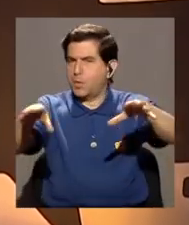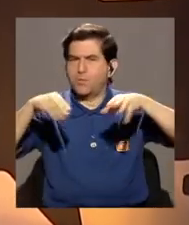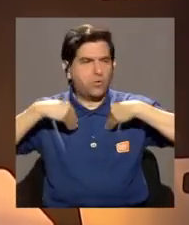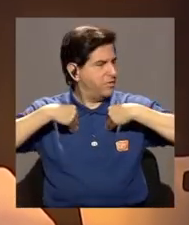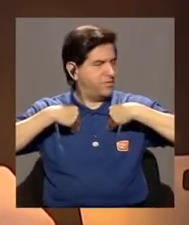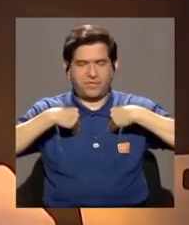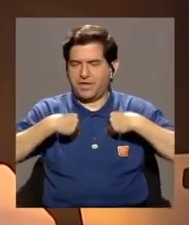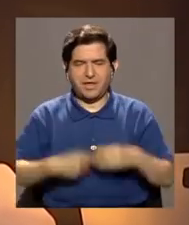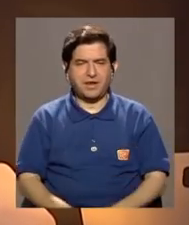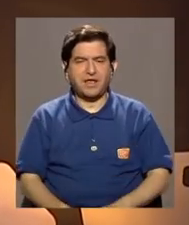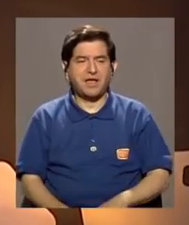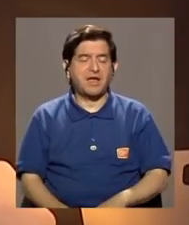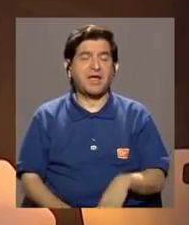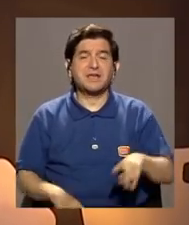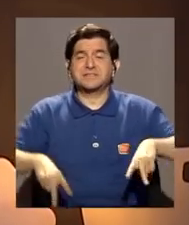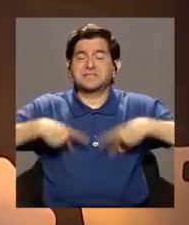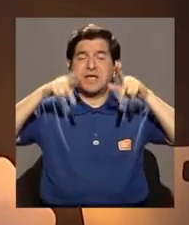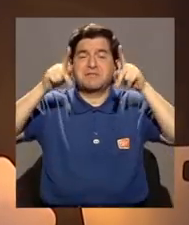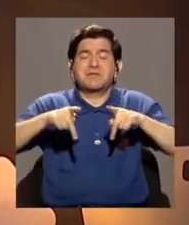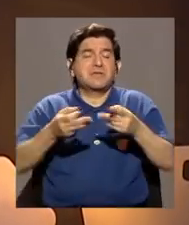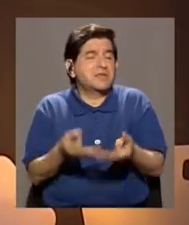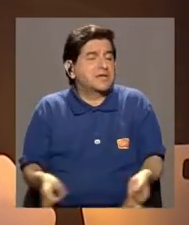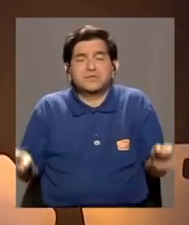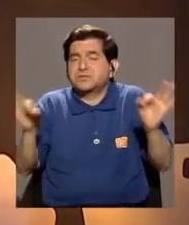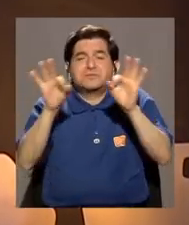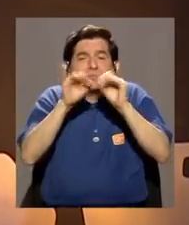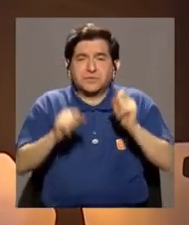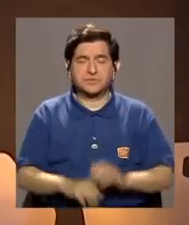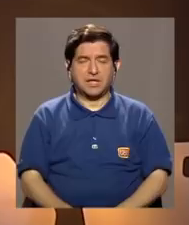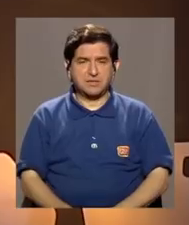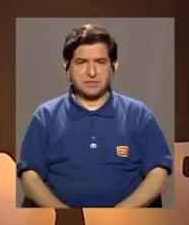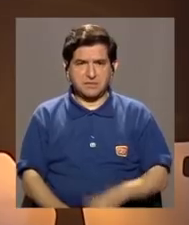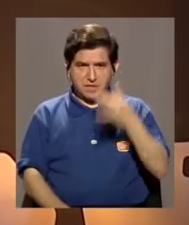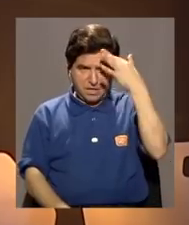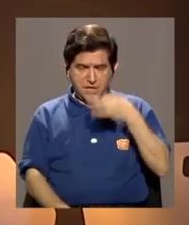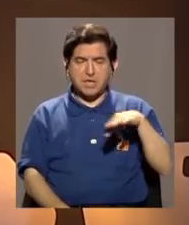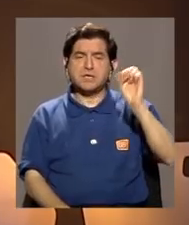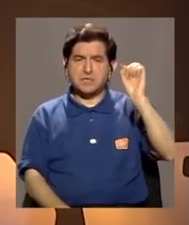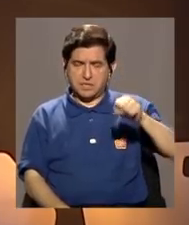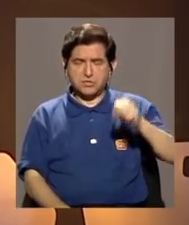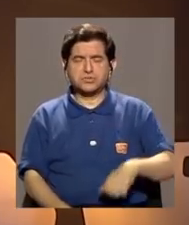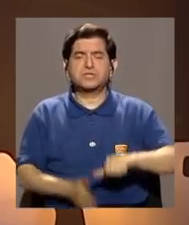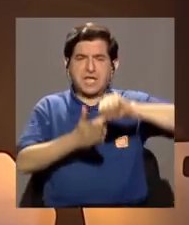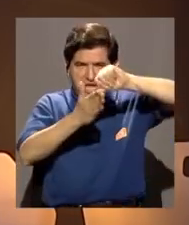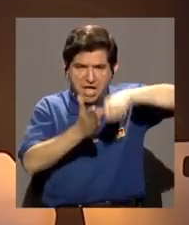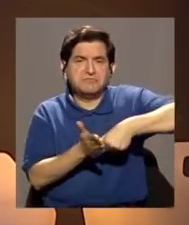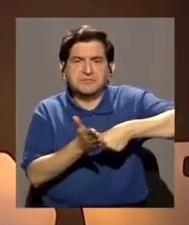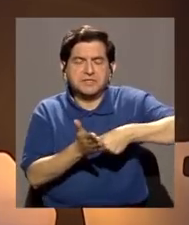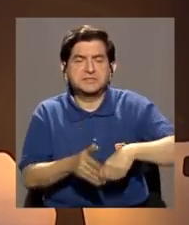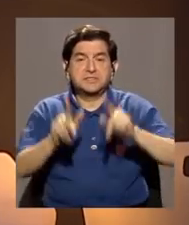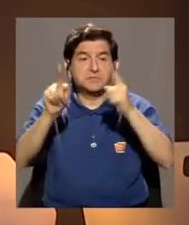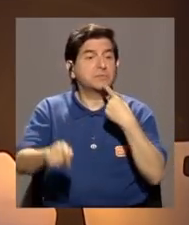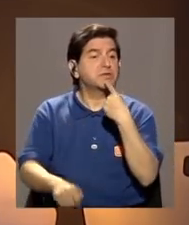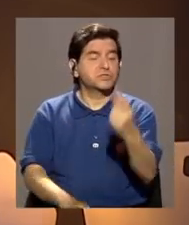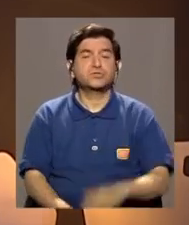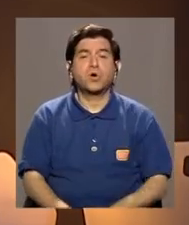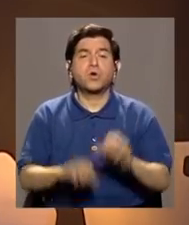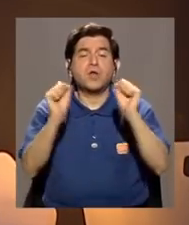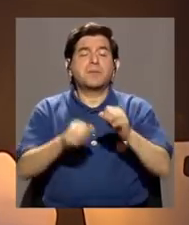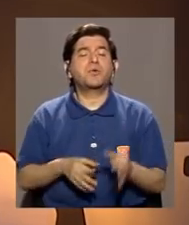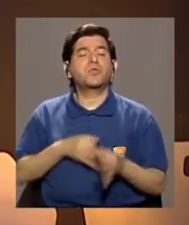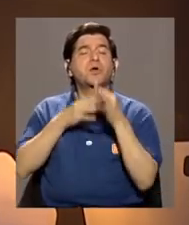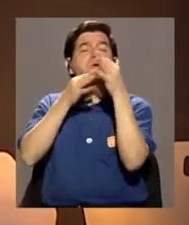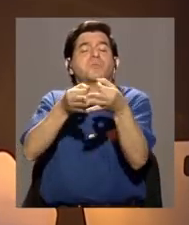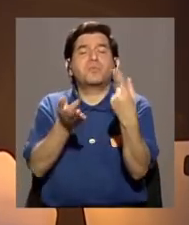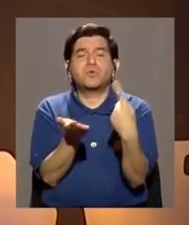aceptable es trivializar la vida de las personas y yo creo que aquí sí tengo que ser muy enfática cuando alguien dice podemos